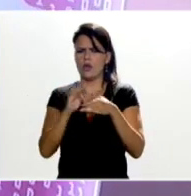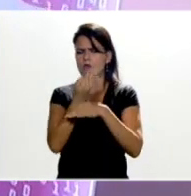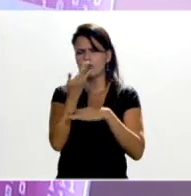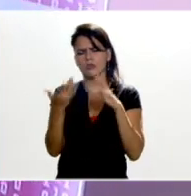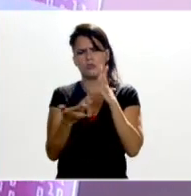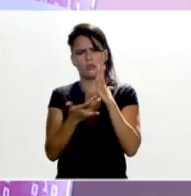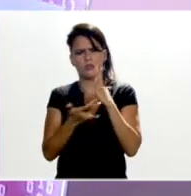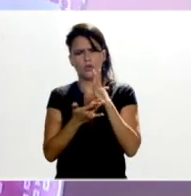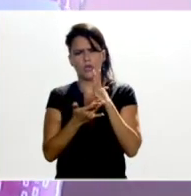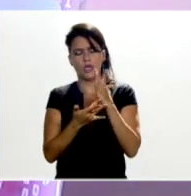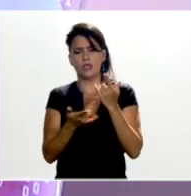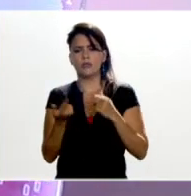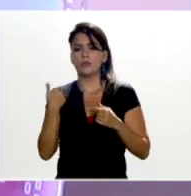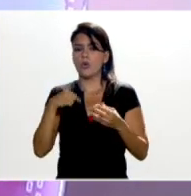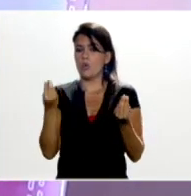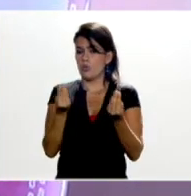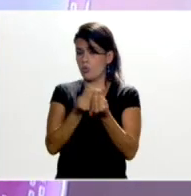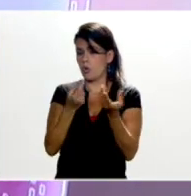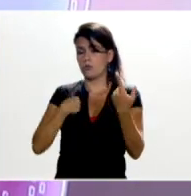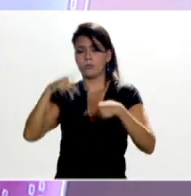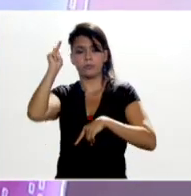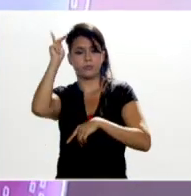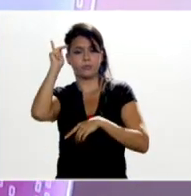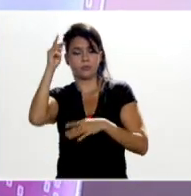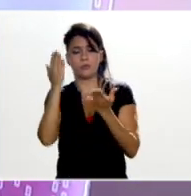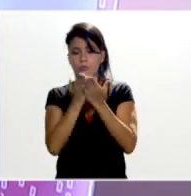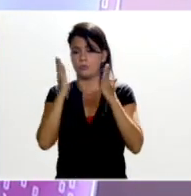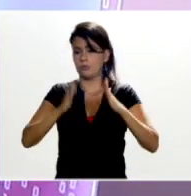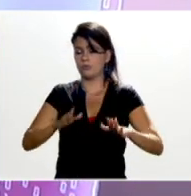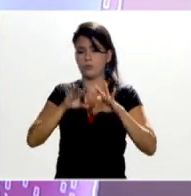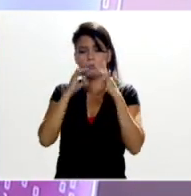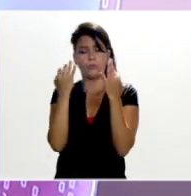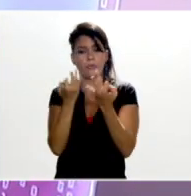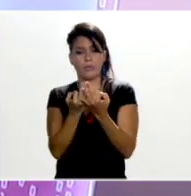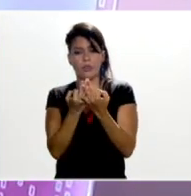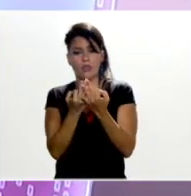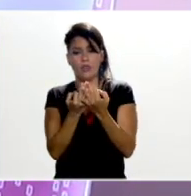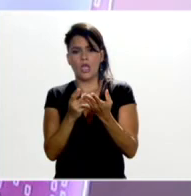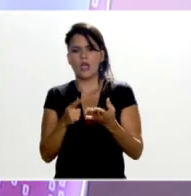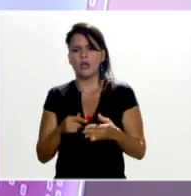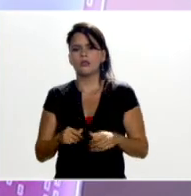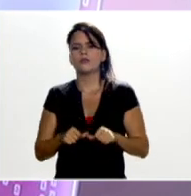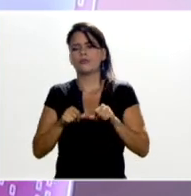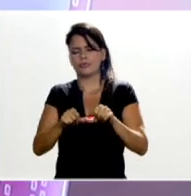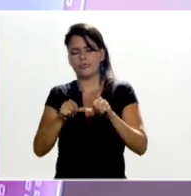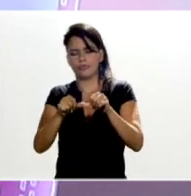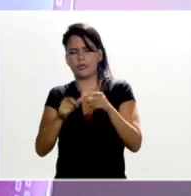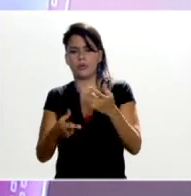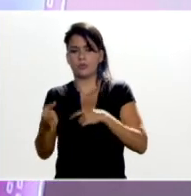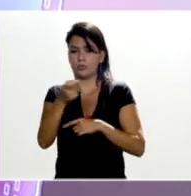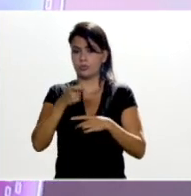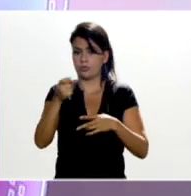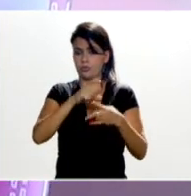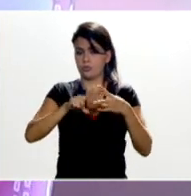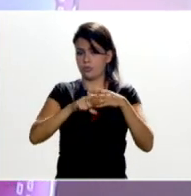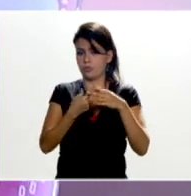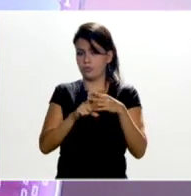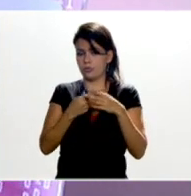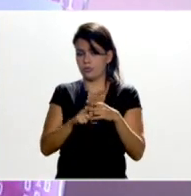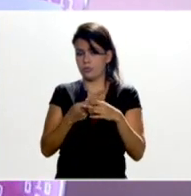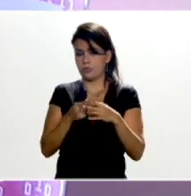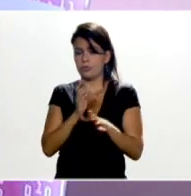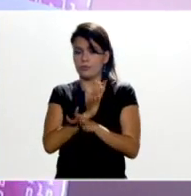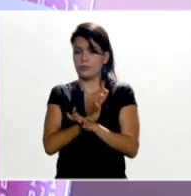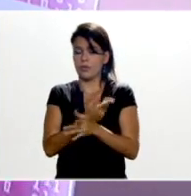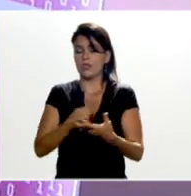Fundavit nos mantenemos junto a los docentes, estudiantes y familia en la constante búsqueda de estrategias didácticas dentro